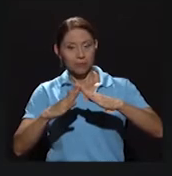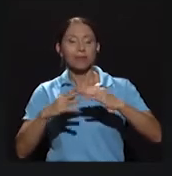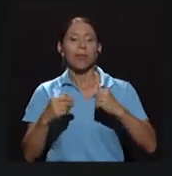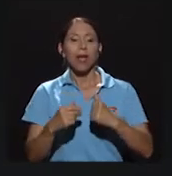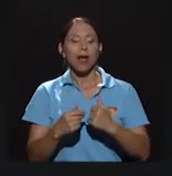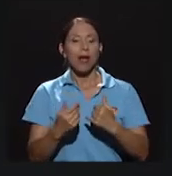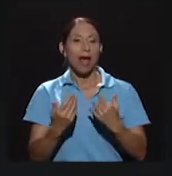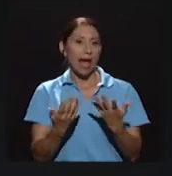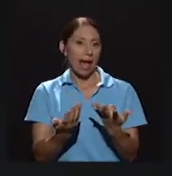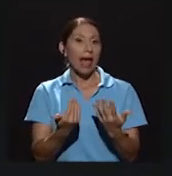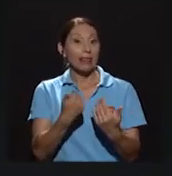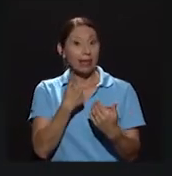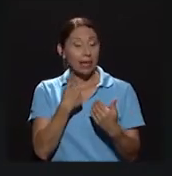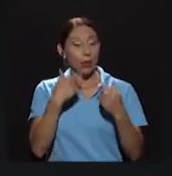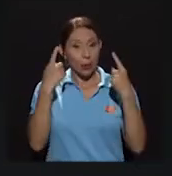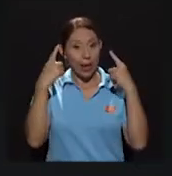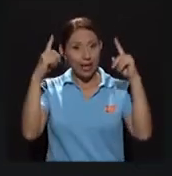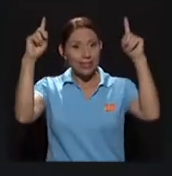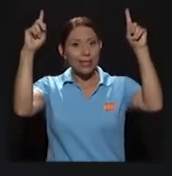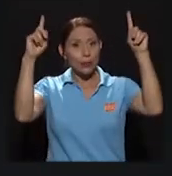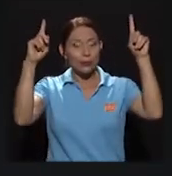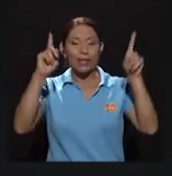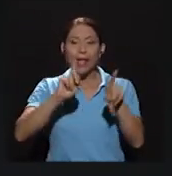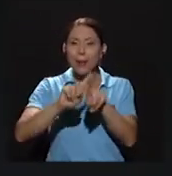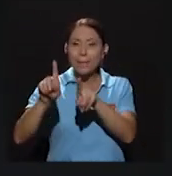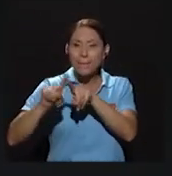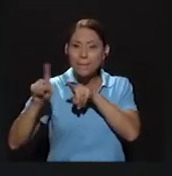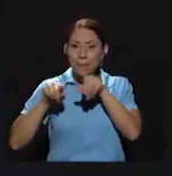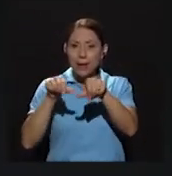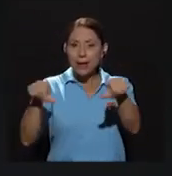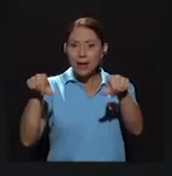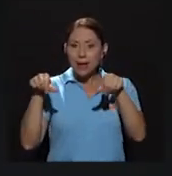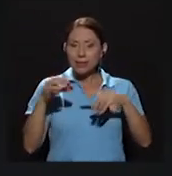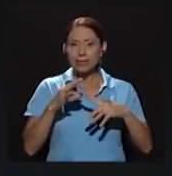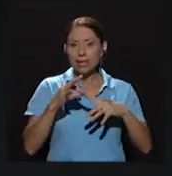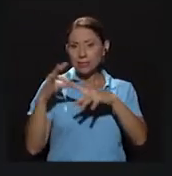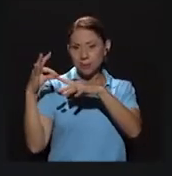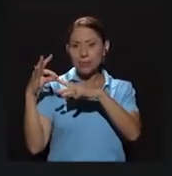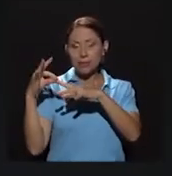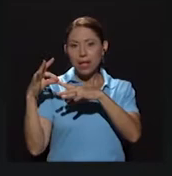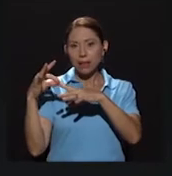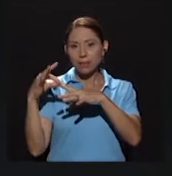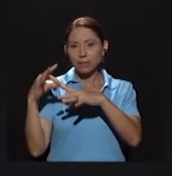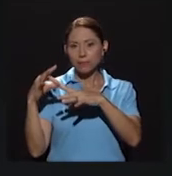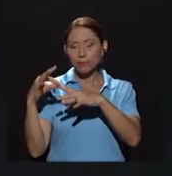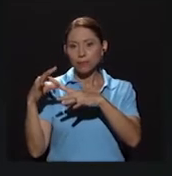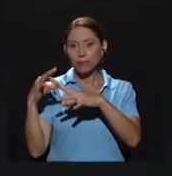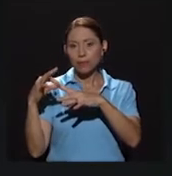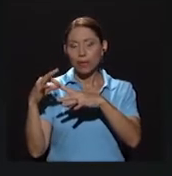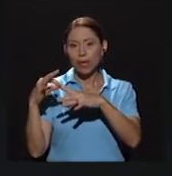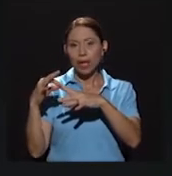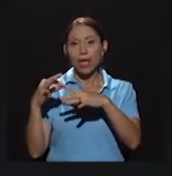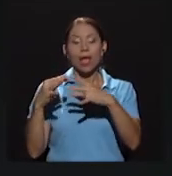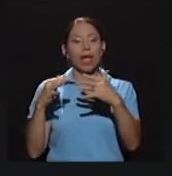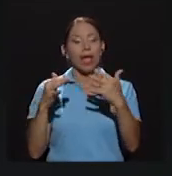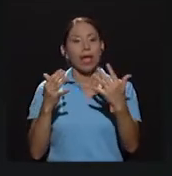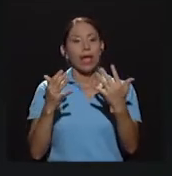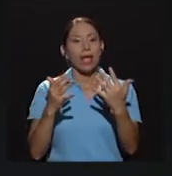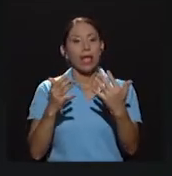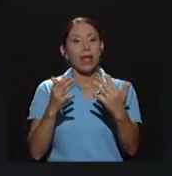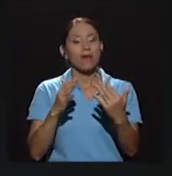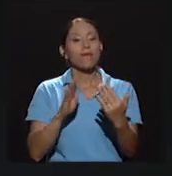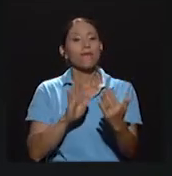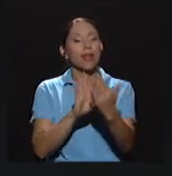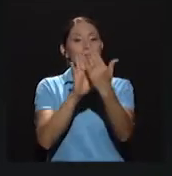tenido éxitos en varias áreas y en especial frente a la organiza a la